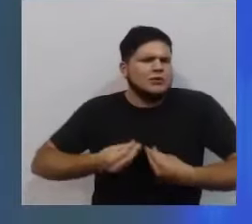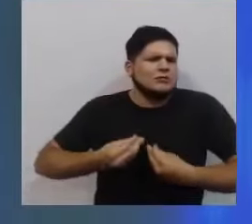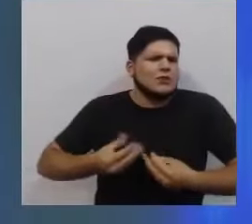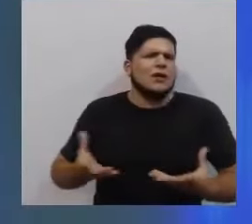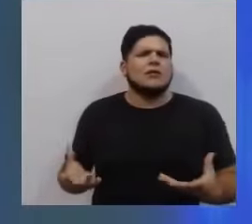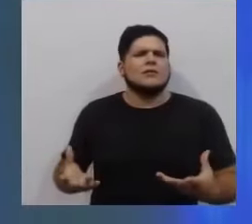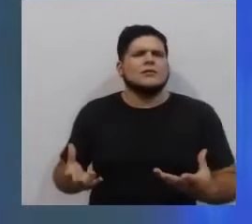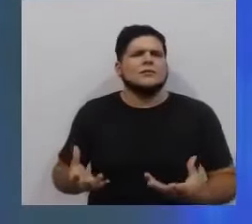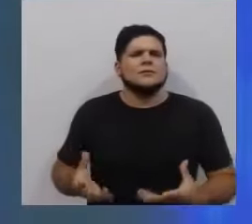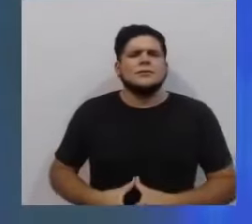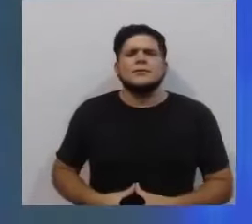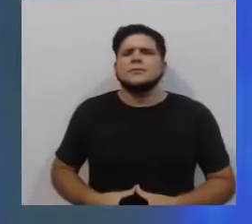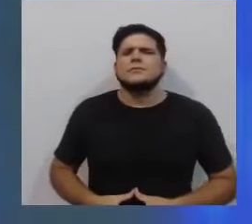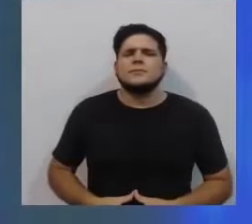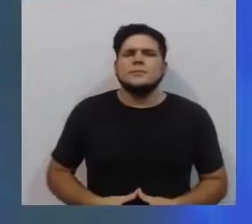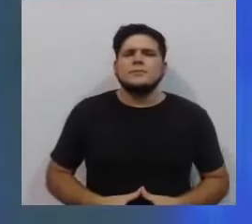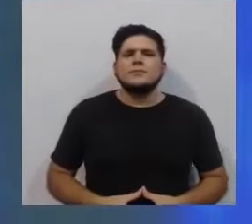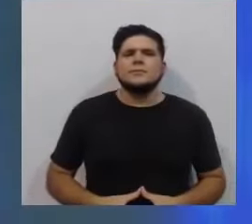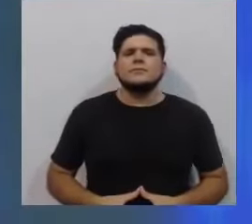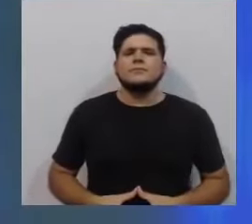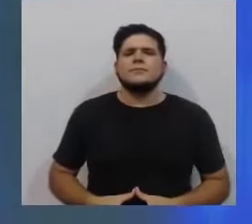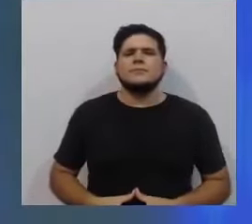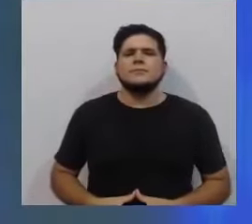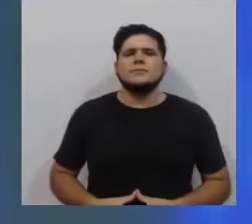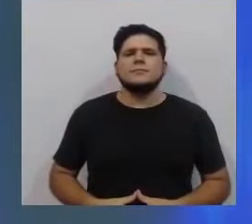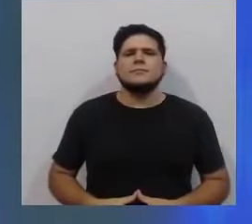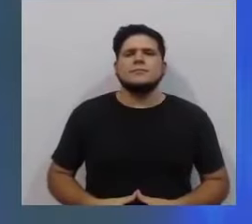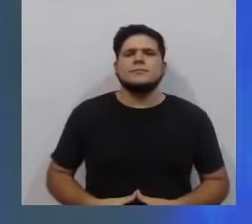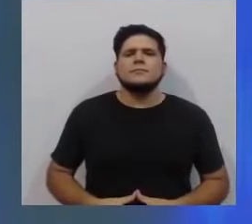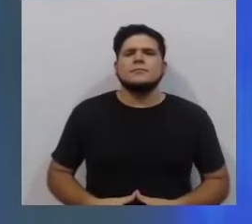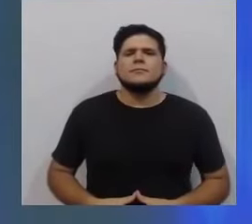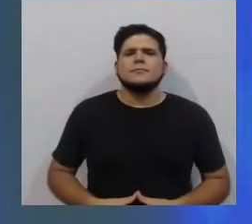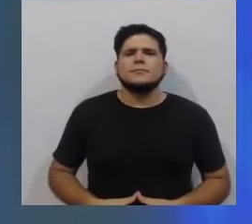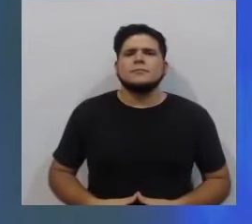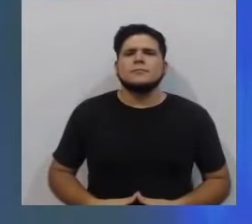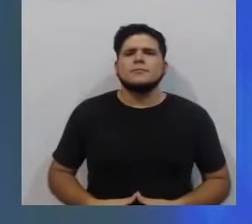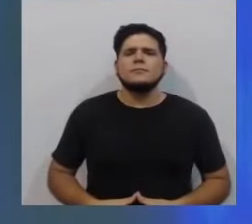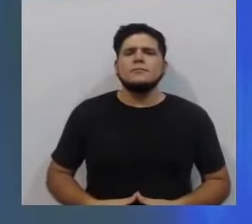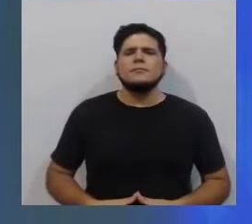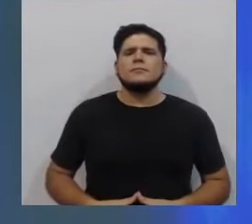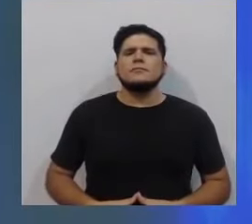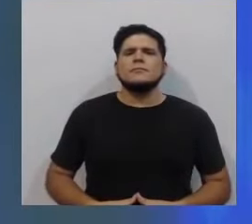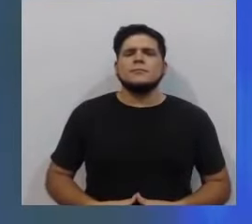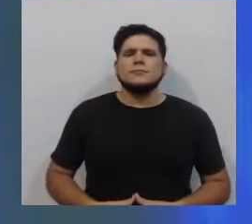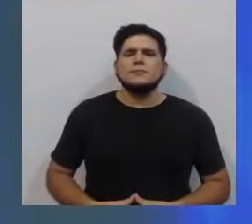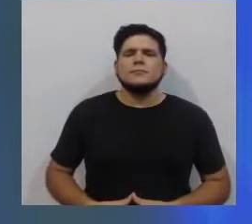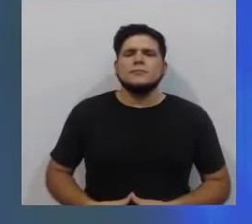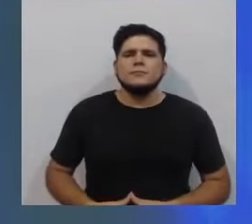simplemente sucede me puede decir amén y dice la palabra de dios